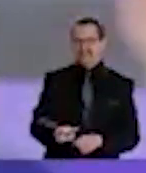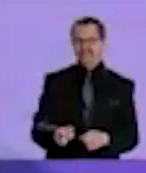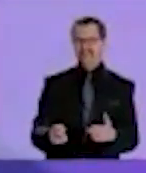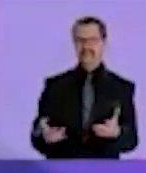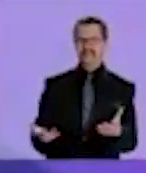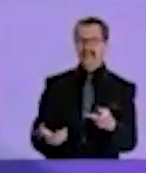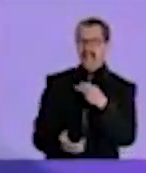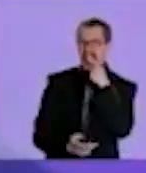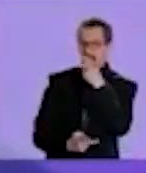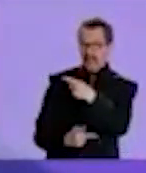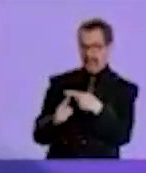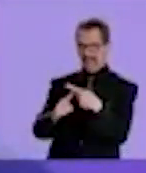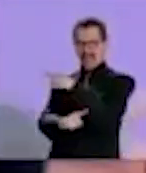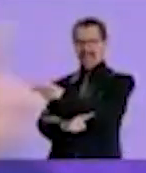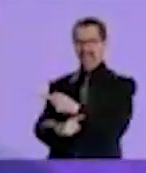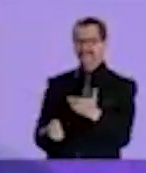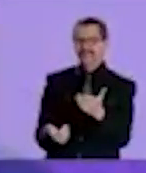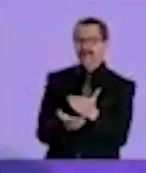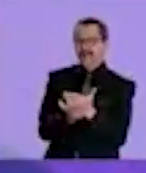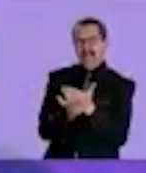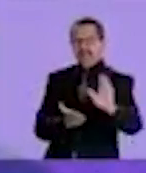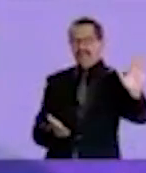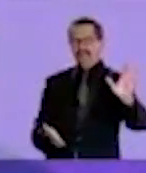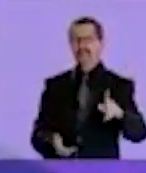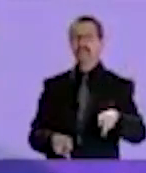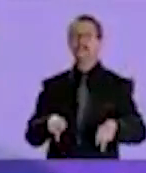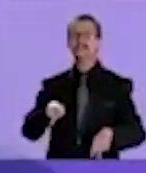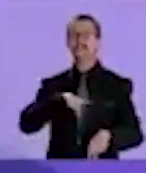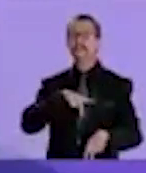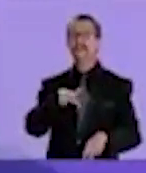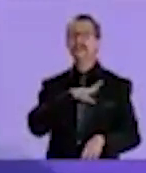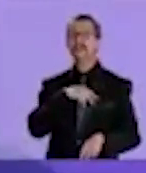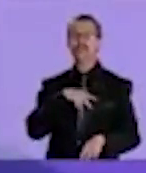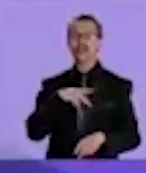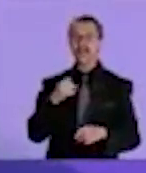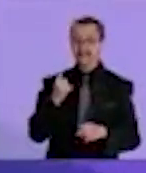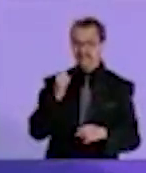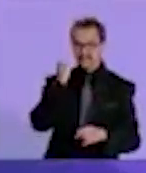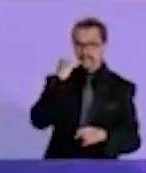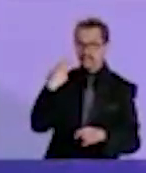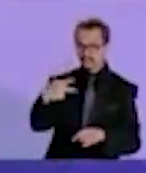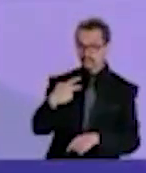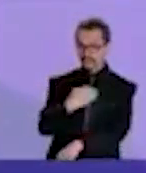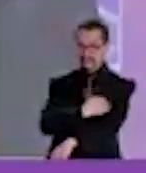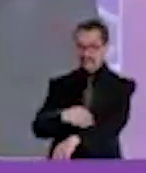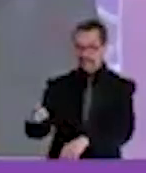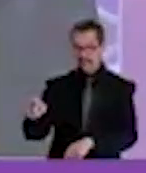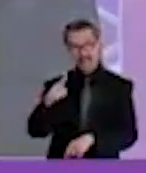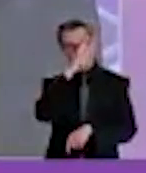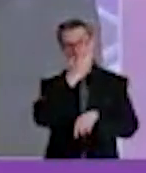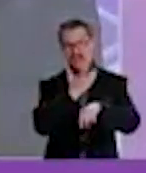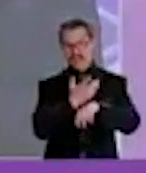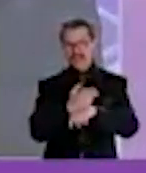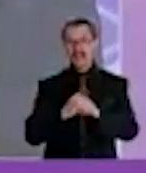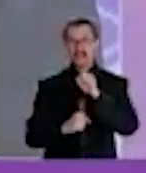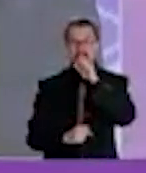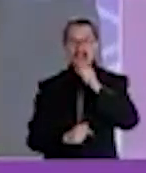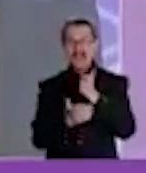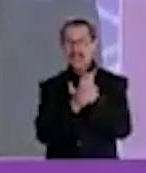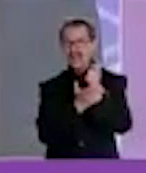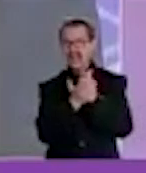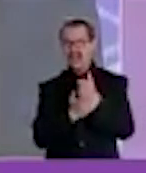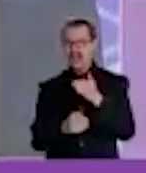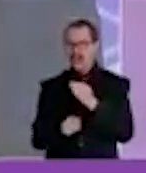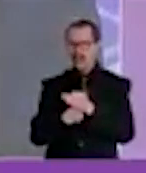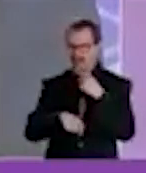el que ha mantenido tu familia en atlanta a ver si me da tiempo de mostrarle la casa bueno vamos a dar